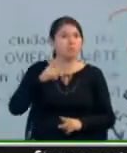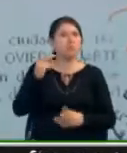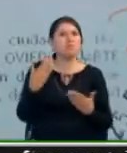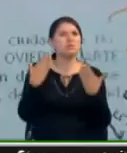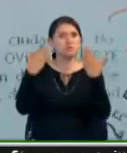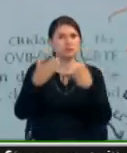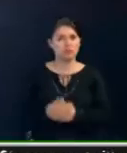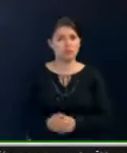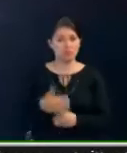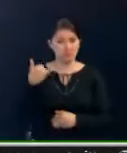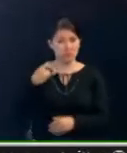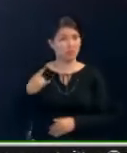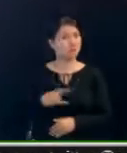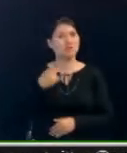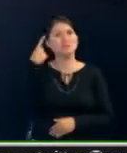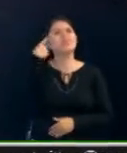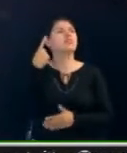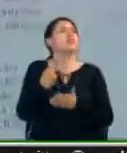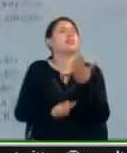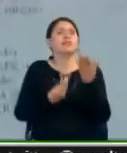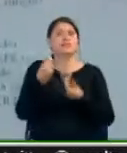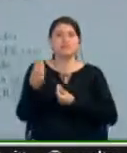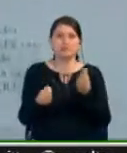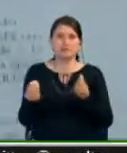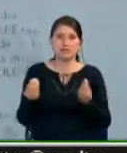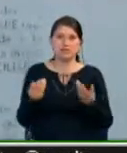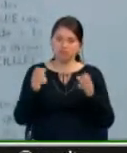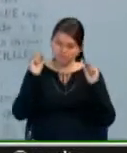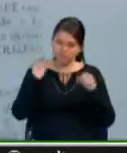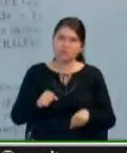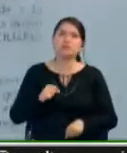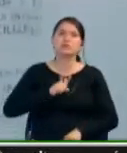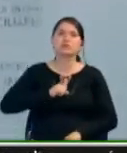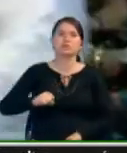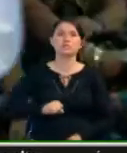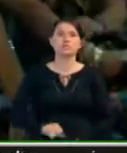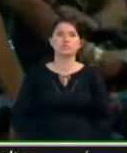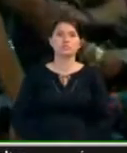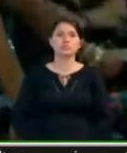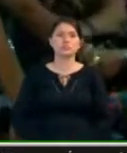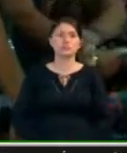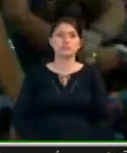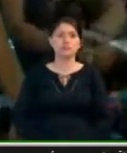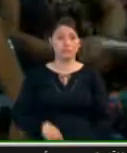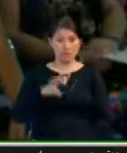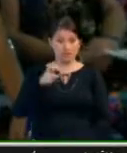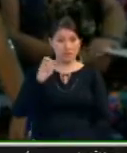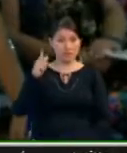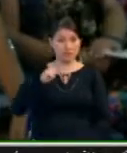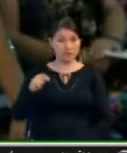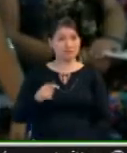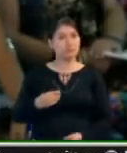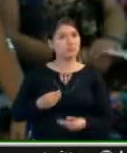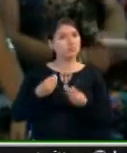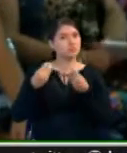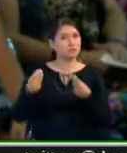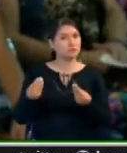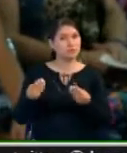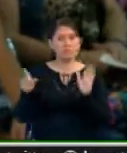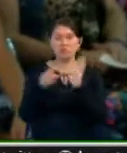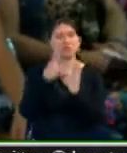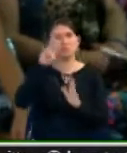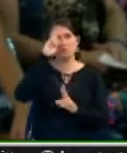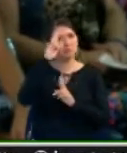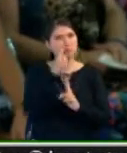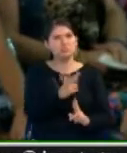funcionan. Ya los usuarios no saben a quién acudir para hacer valer sus derechos. Para la nueva EPS, la ley no es de